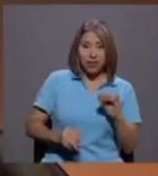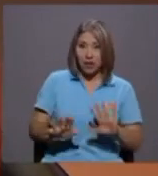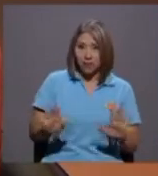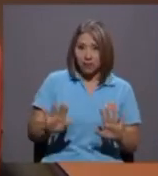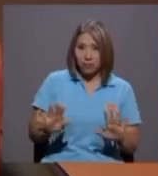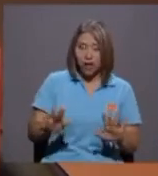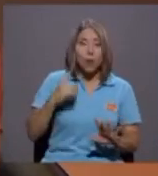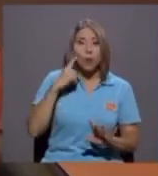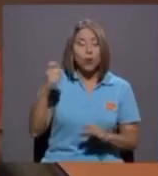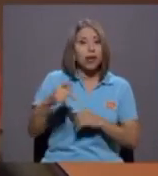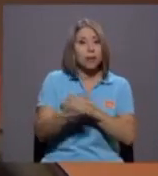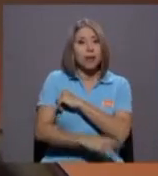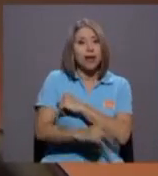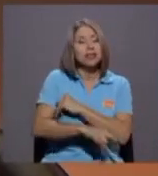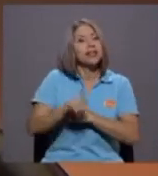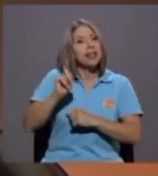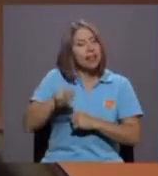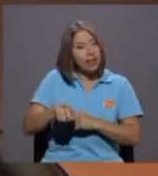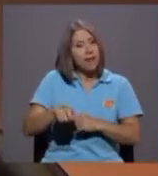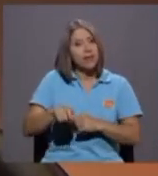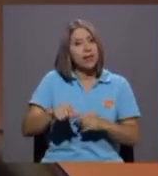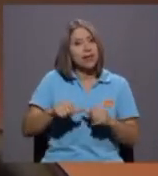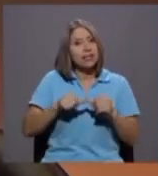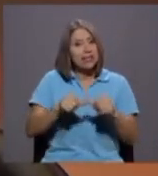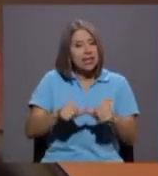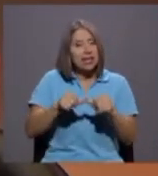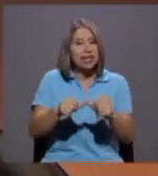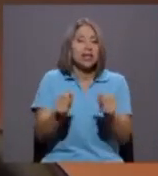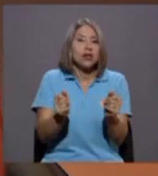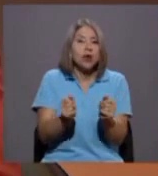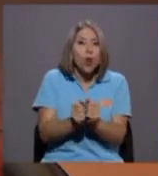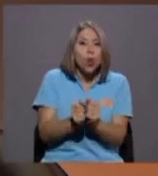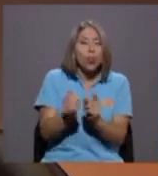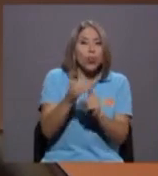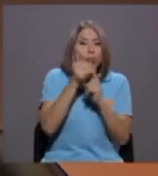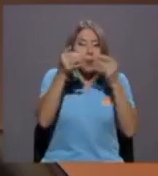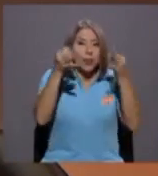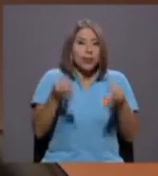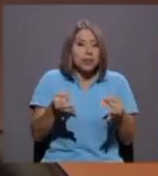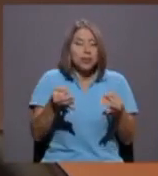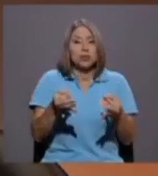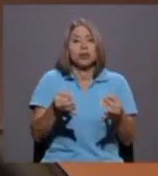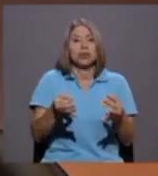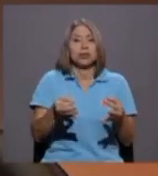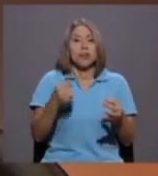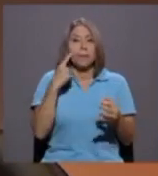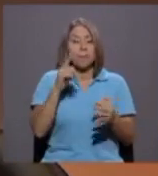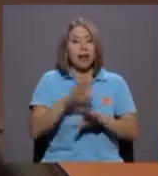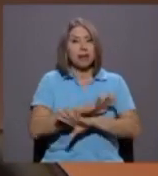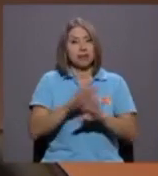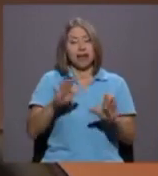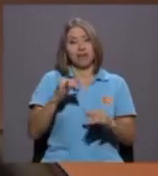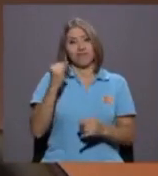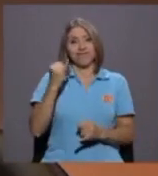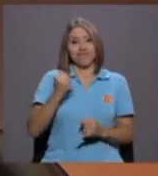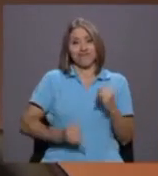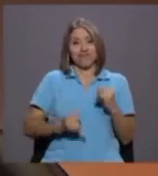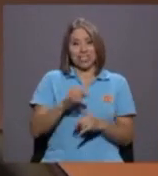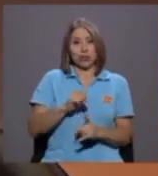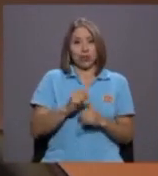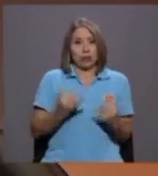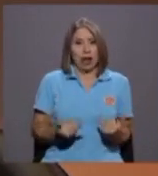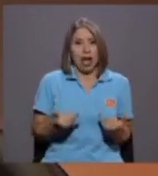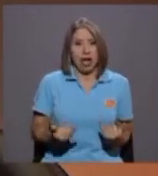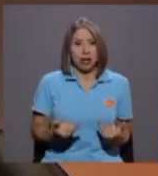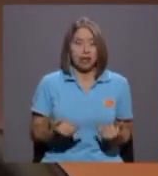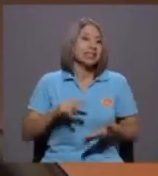país tiene que seguir tomando medidas complementarias para poder salir de la situación en la que nos encontramos. Es decir, quiero decir,